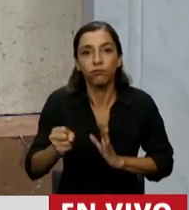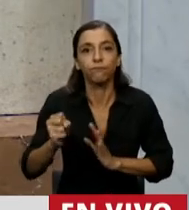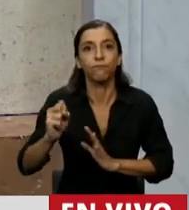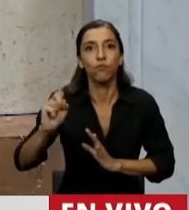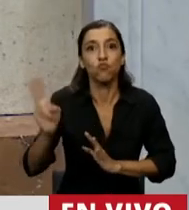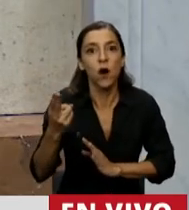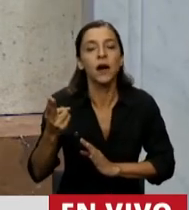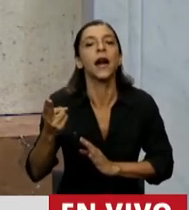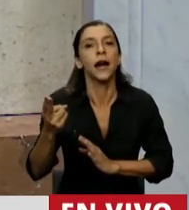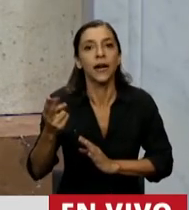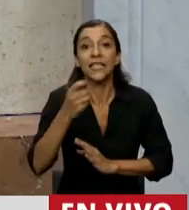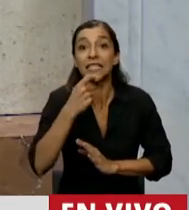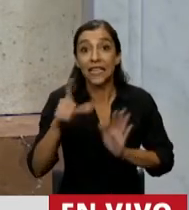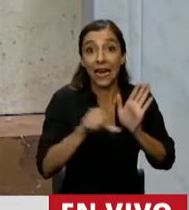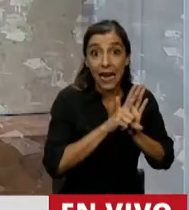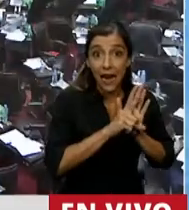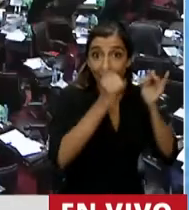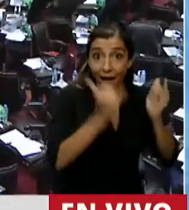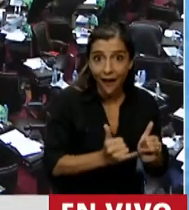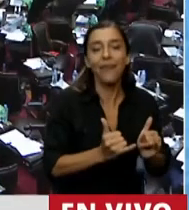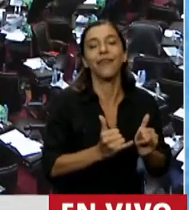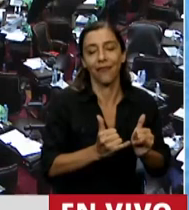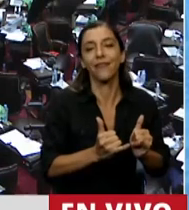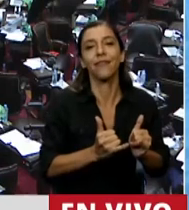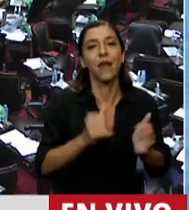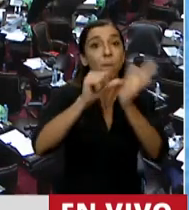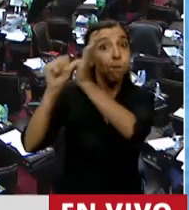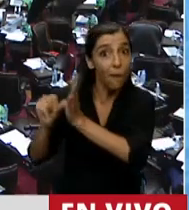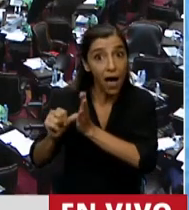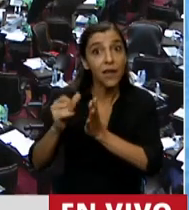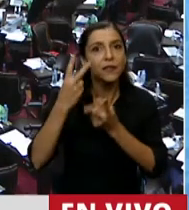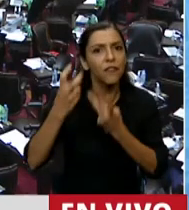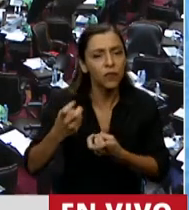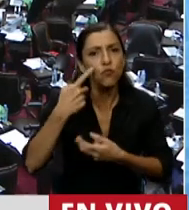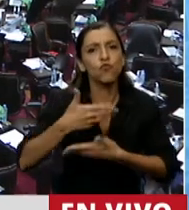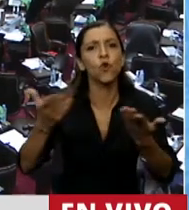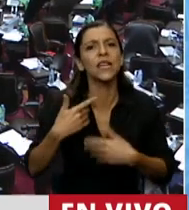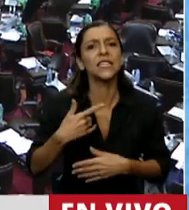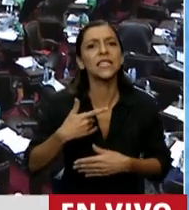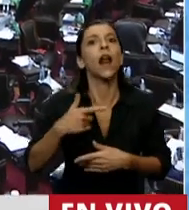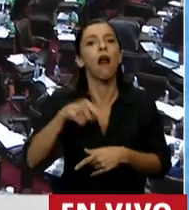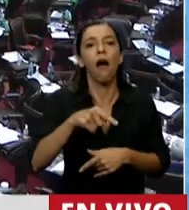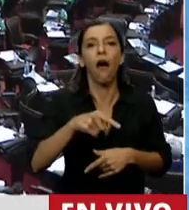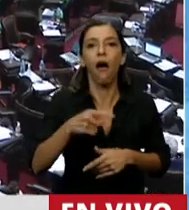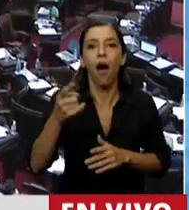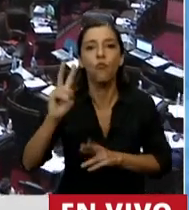se reducen entre 10 y 100 veces respecto de los países con leyes restrictivas, como el de la Argentina hasta